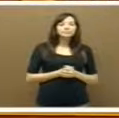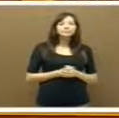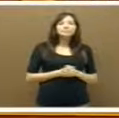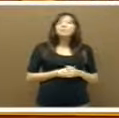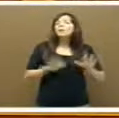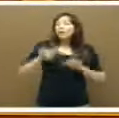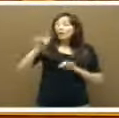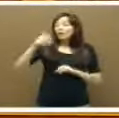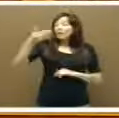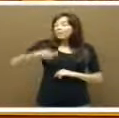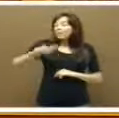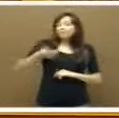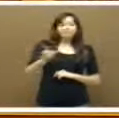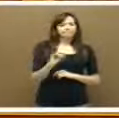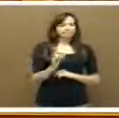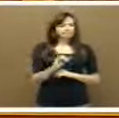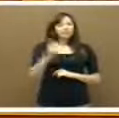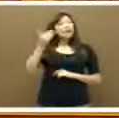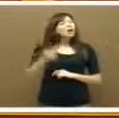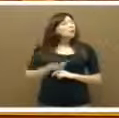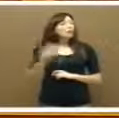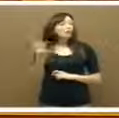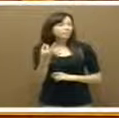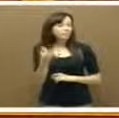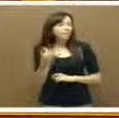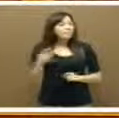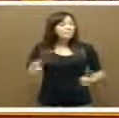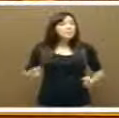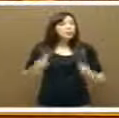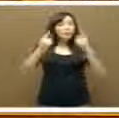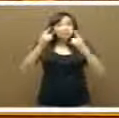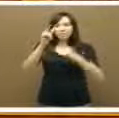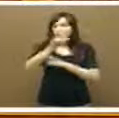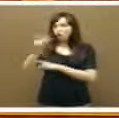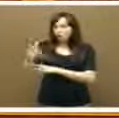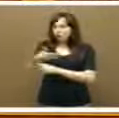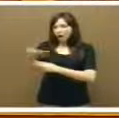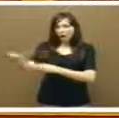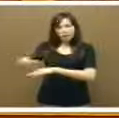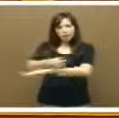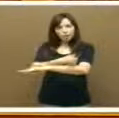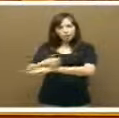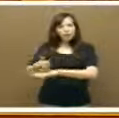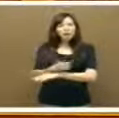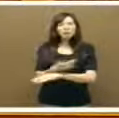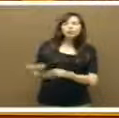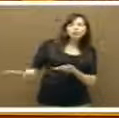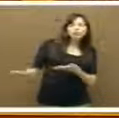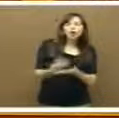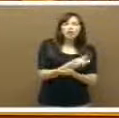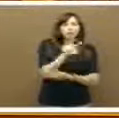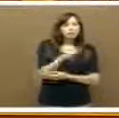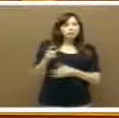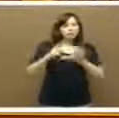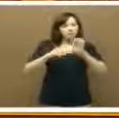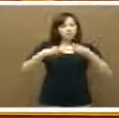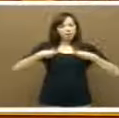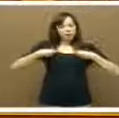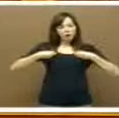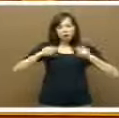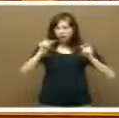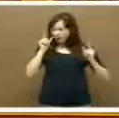eso lo importante. Lo importante es que por primera vez la gente, el pueblo, todos nuestros conciudadanos ven